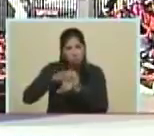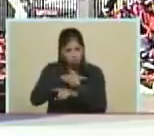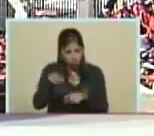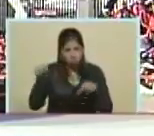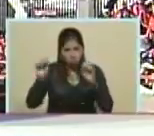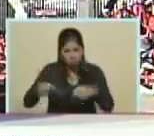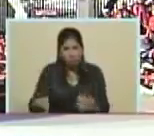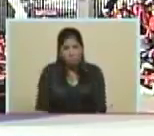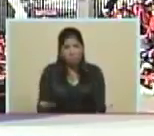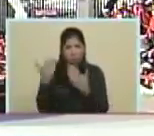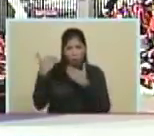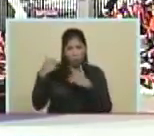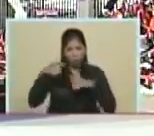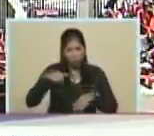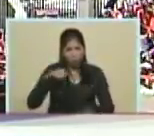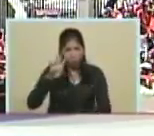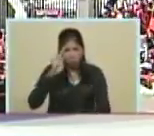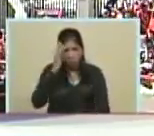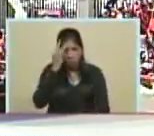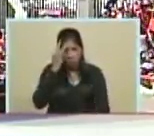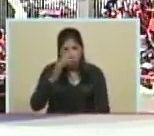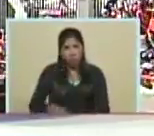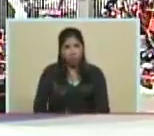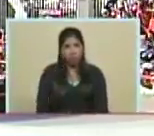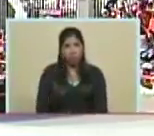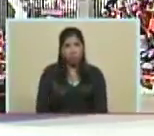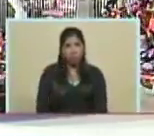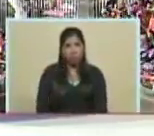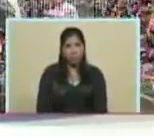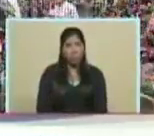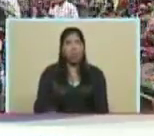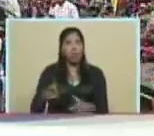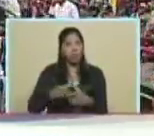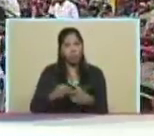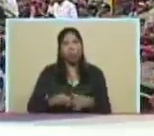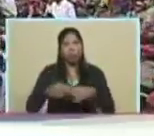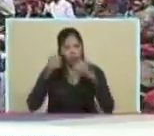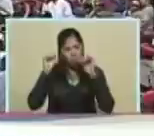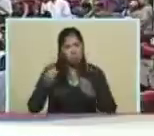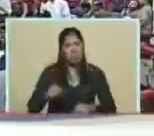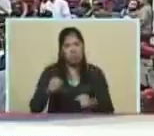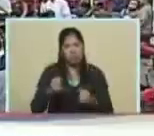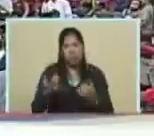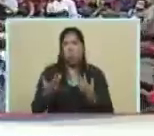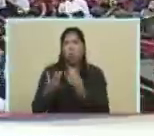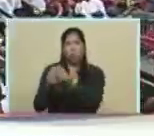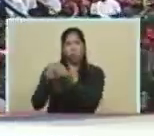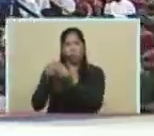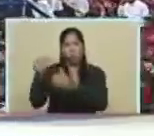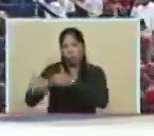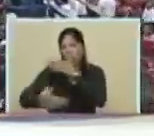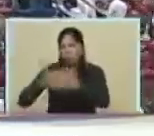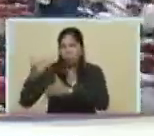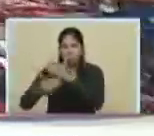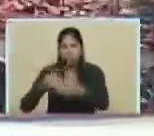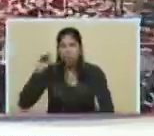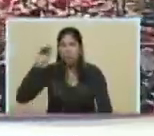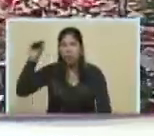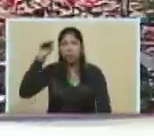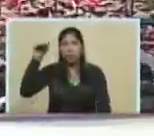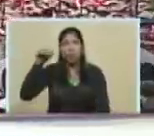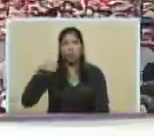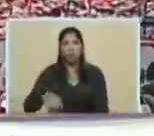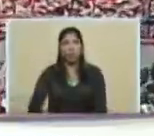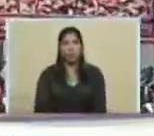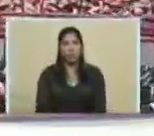¡Cuento con ustedes el 4 de febrero! Entonces vamos al futuro. Vamos a esta batalla.